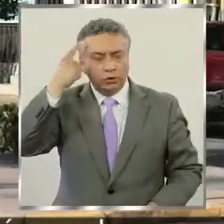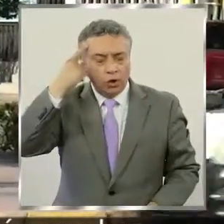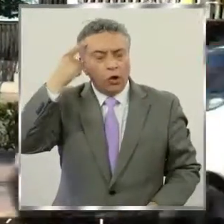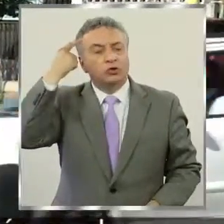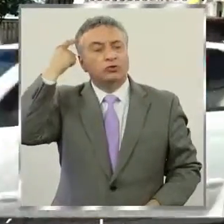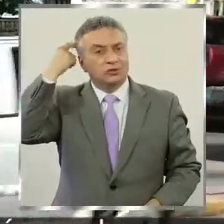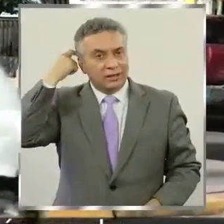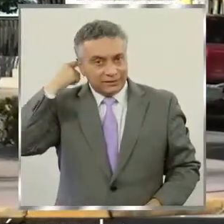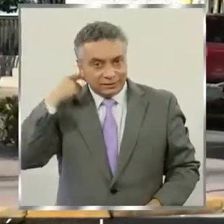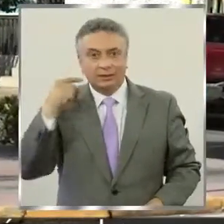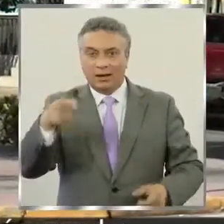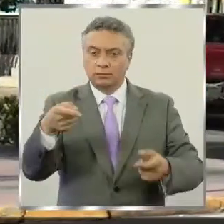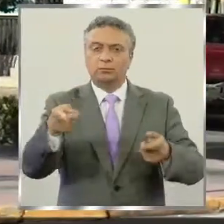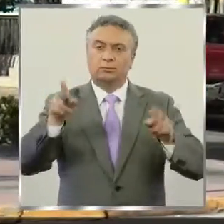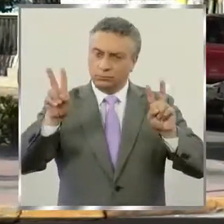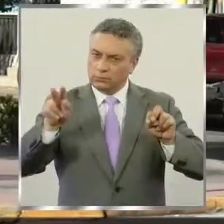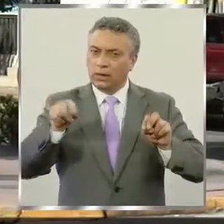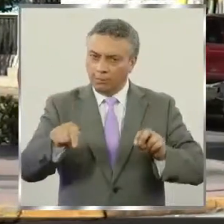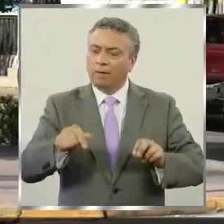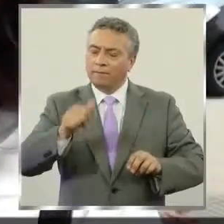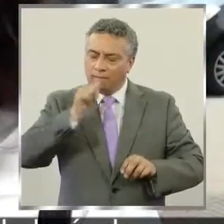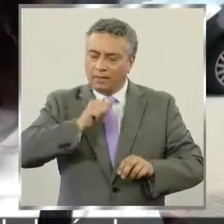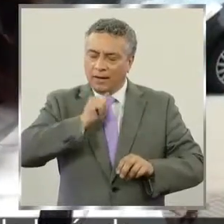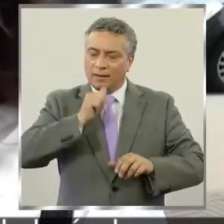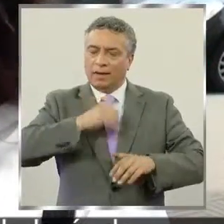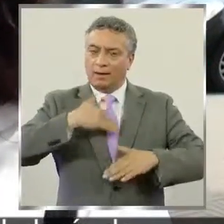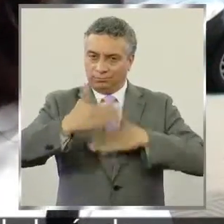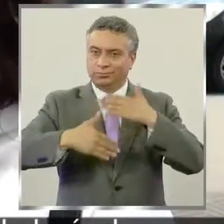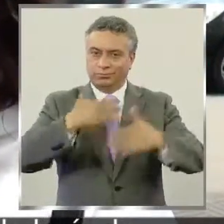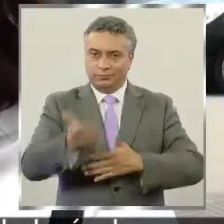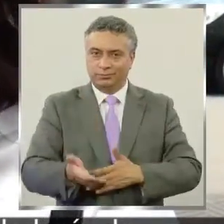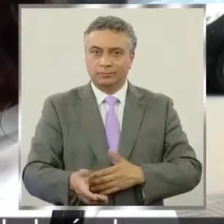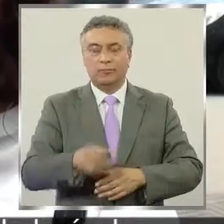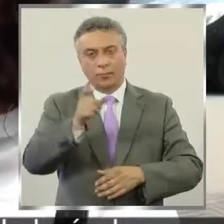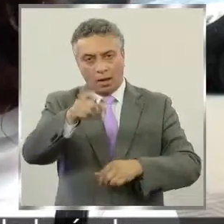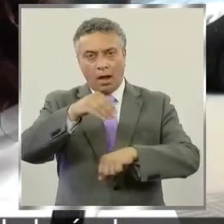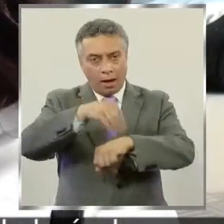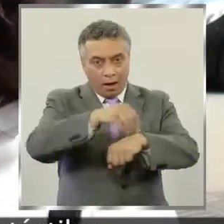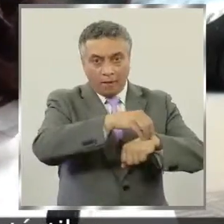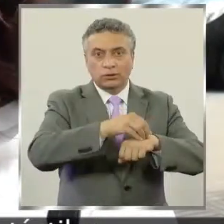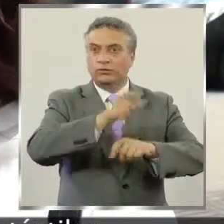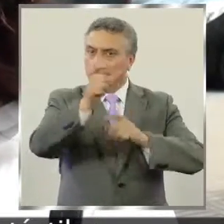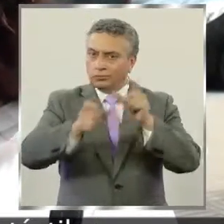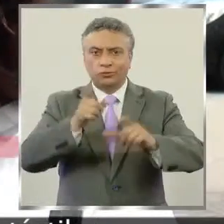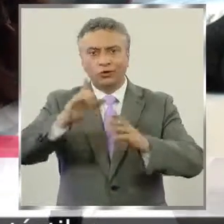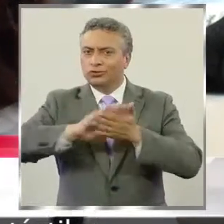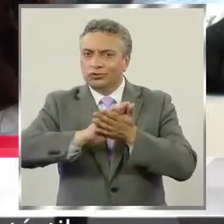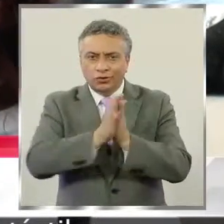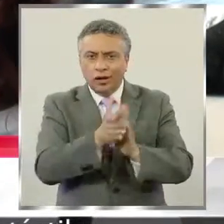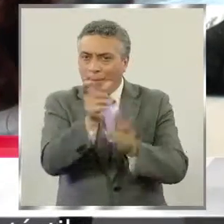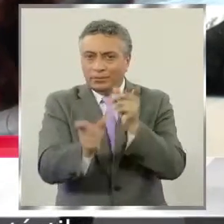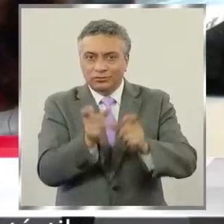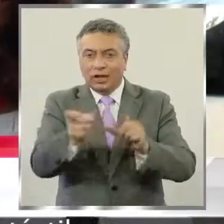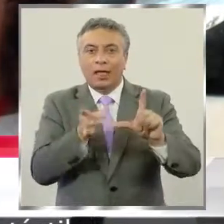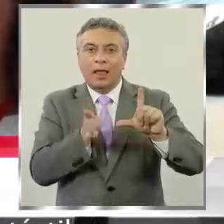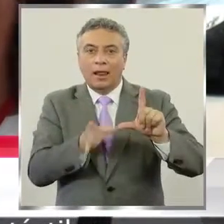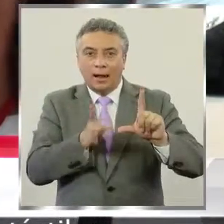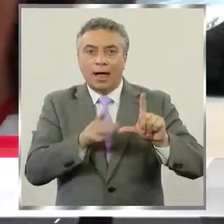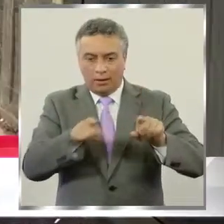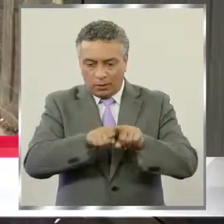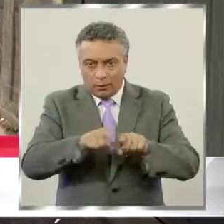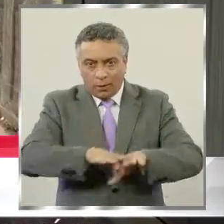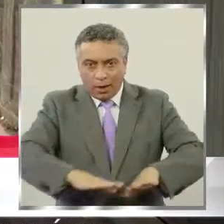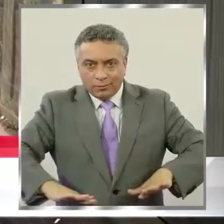esta materia queda aún mucho por avanzar. Enseñar a la sociedad, a la ciudadanía de Linares, lo que es las veredas táctiles,